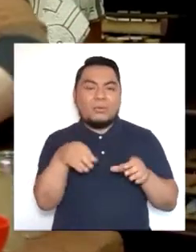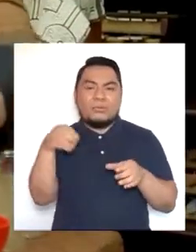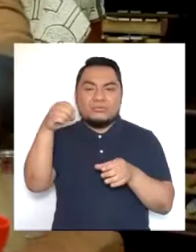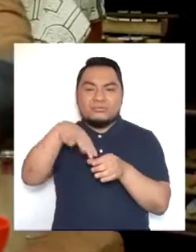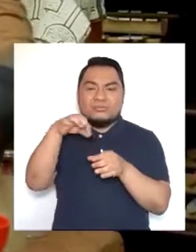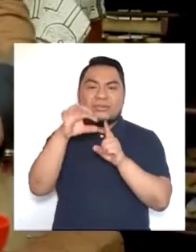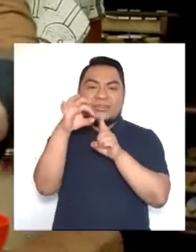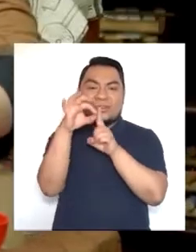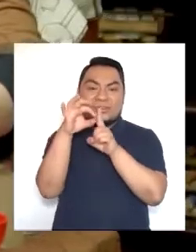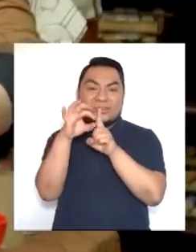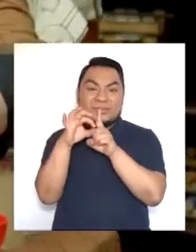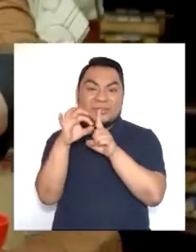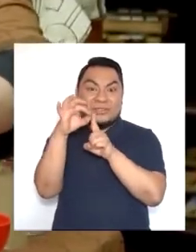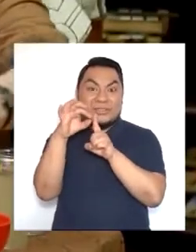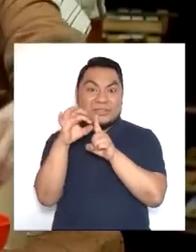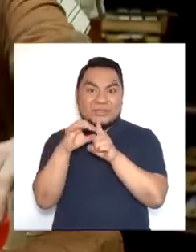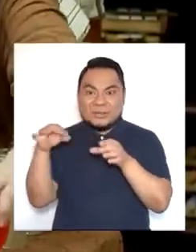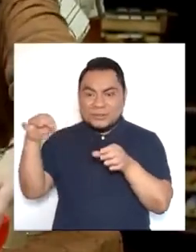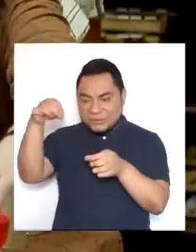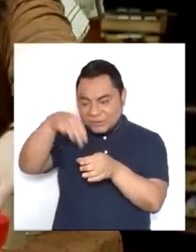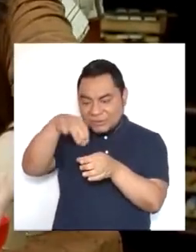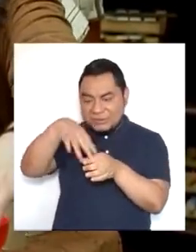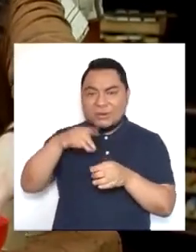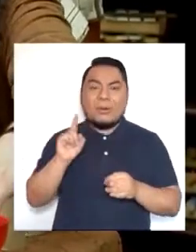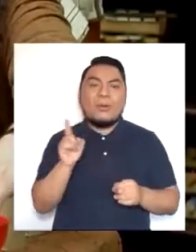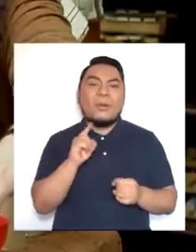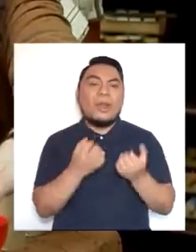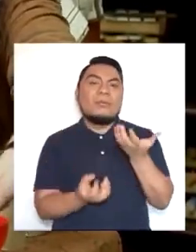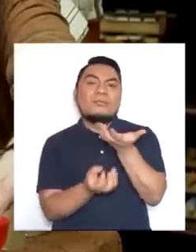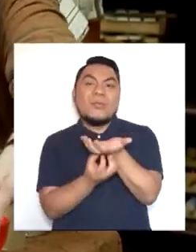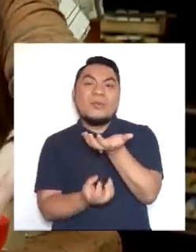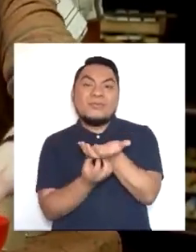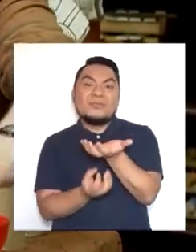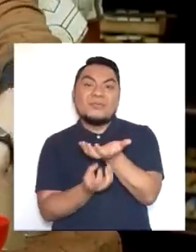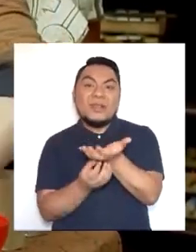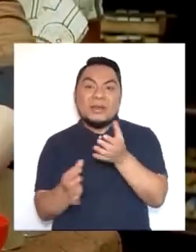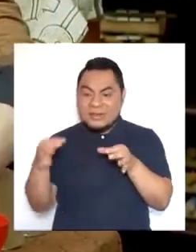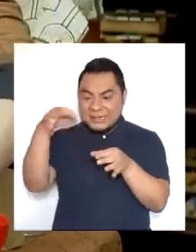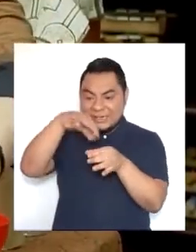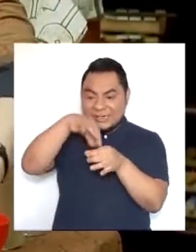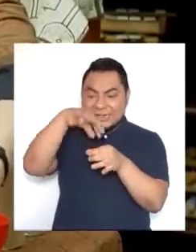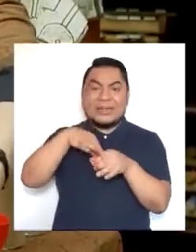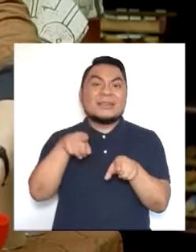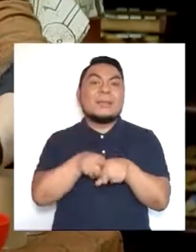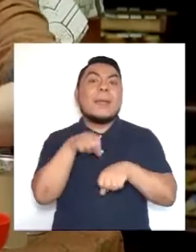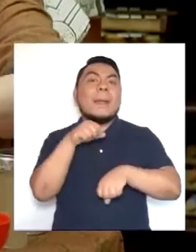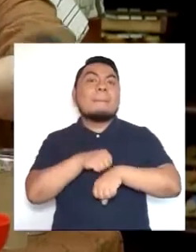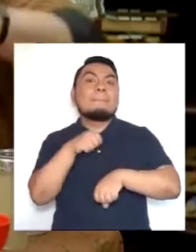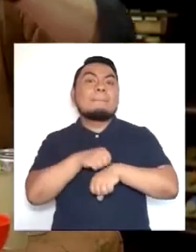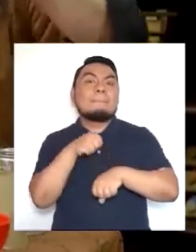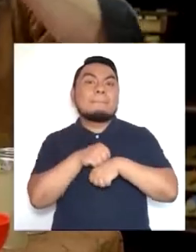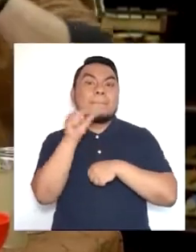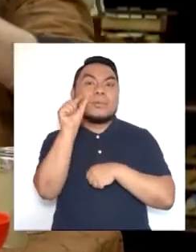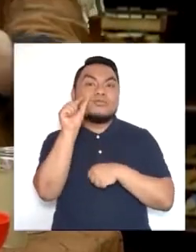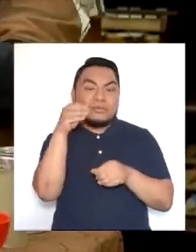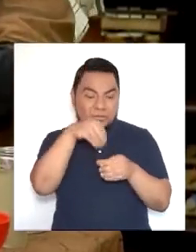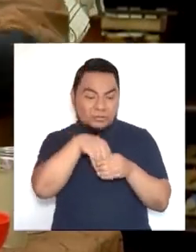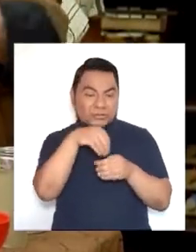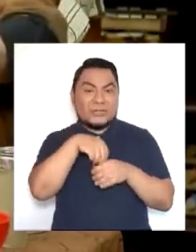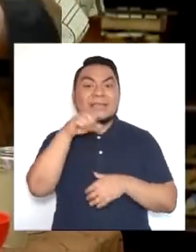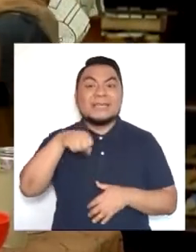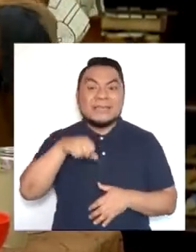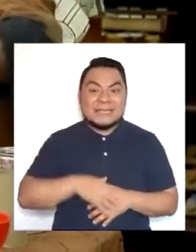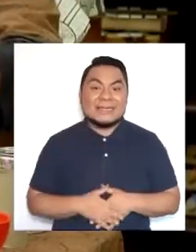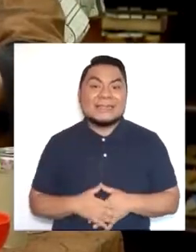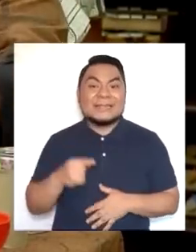meter frijolitos, le puedo meter canchita, también podría tener piedritas o bolitas. Sí,